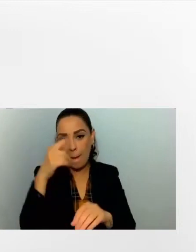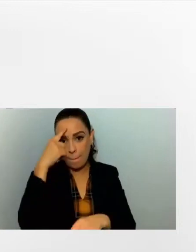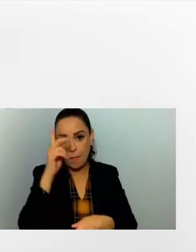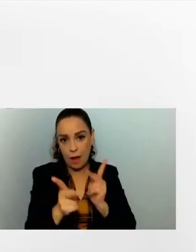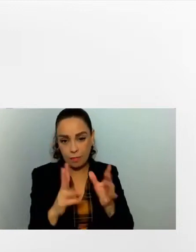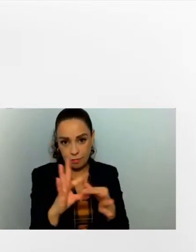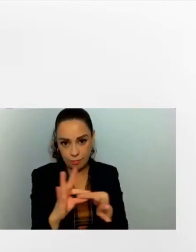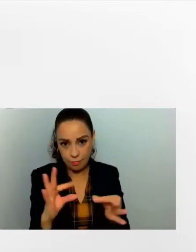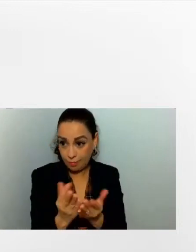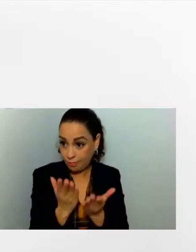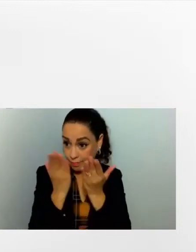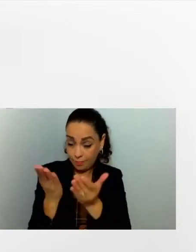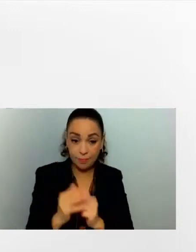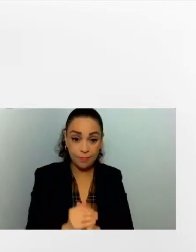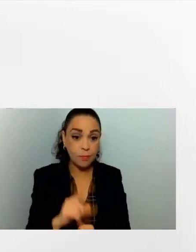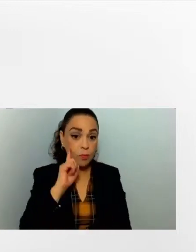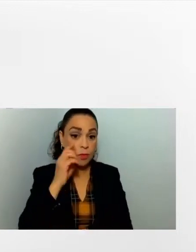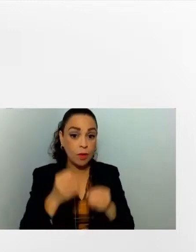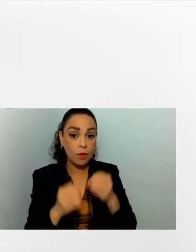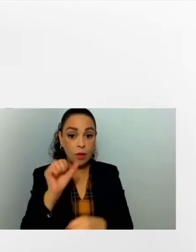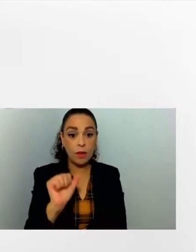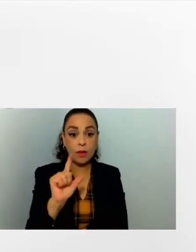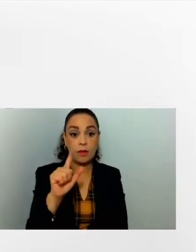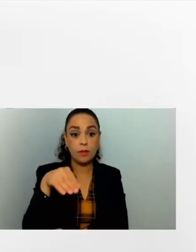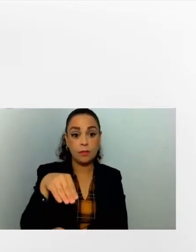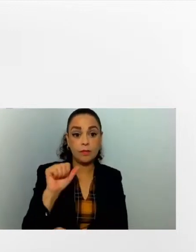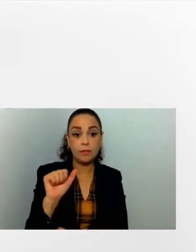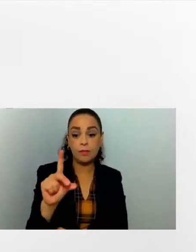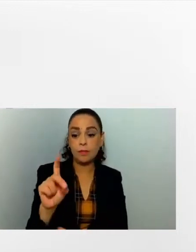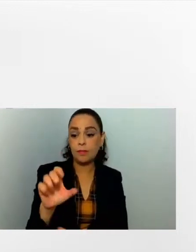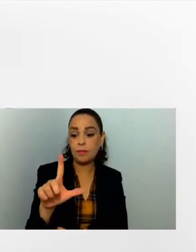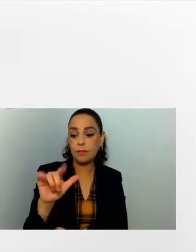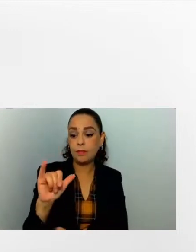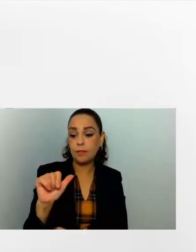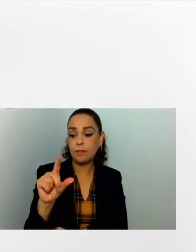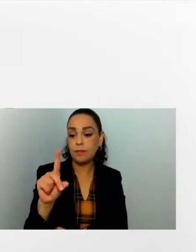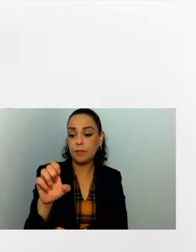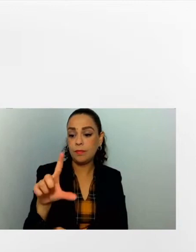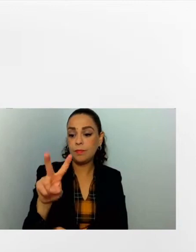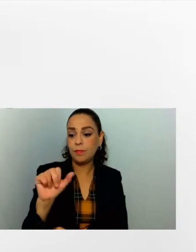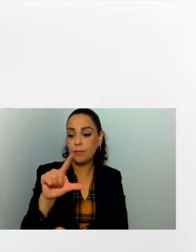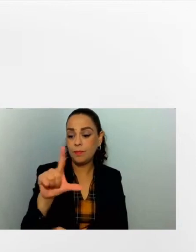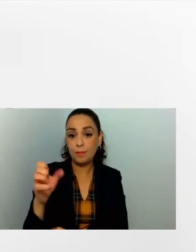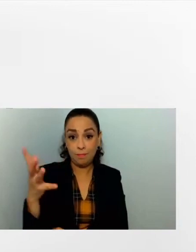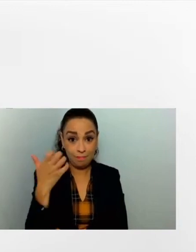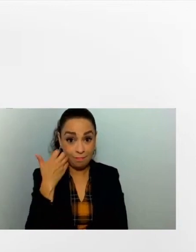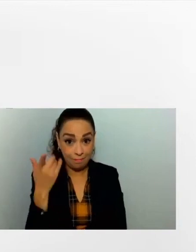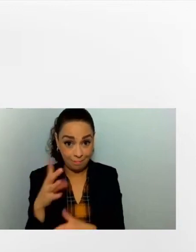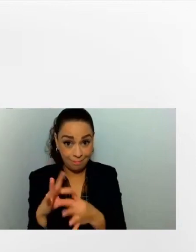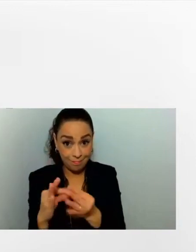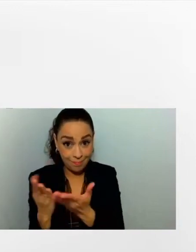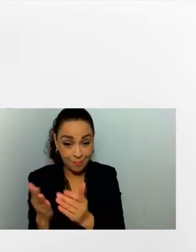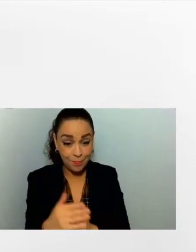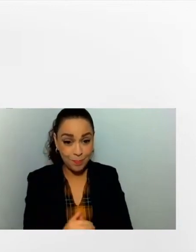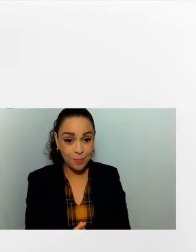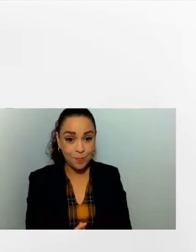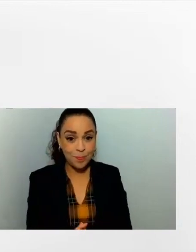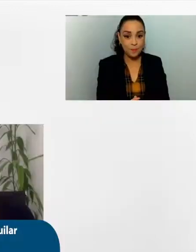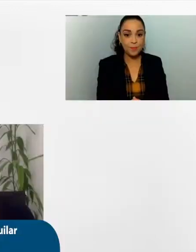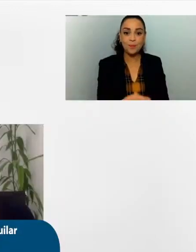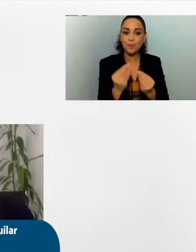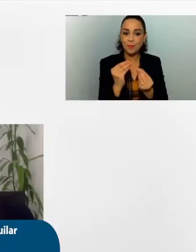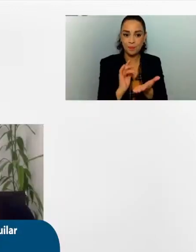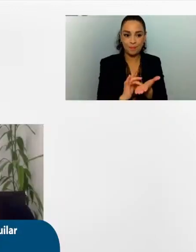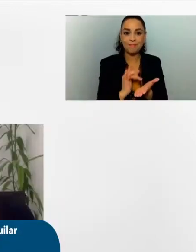abiertos. Jueza Almadelia del Valle, si gusta darnos sus palabras. Gracias.